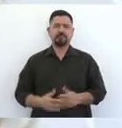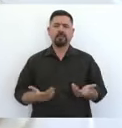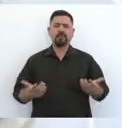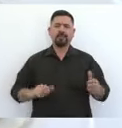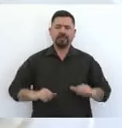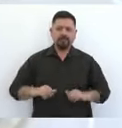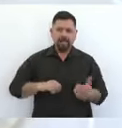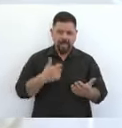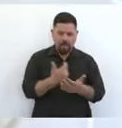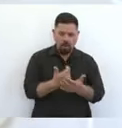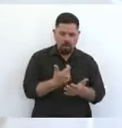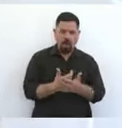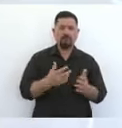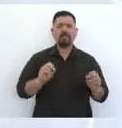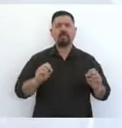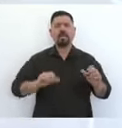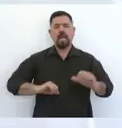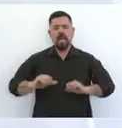económica, social,